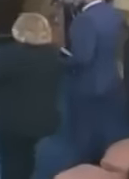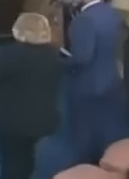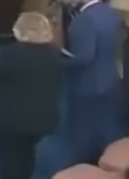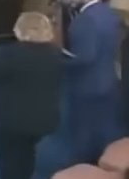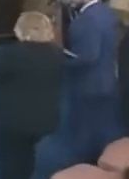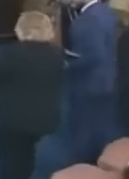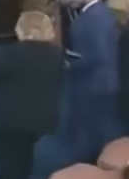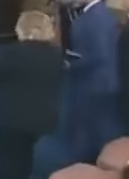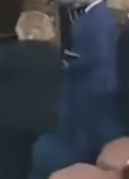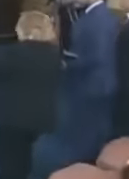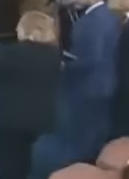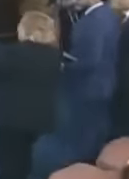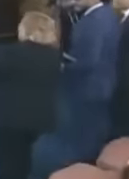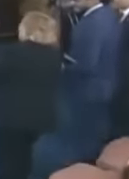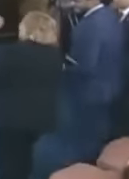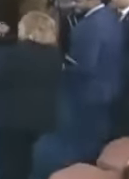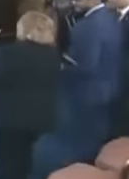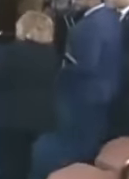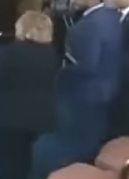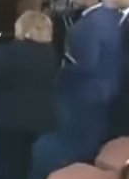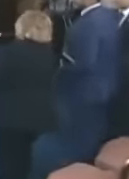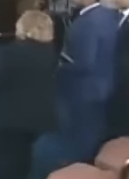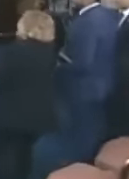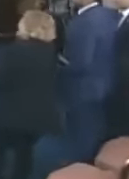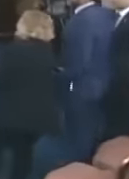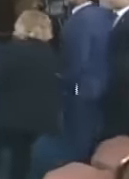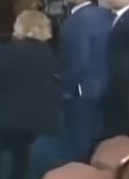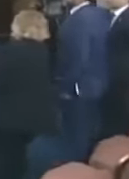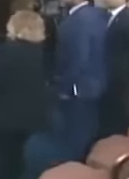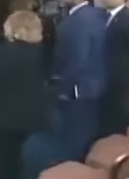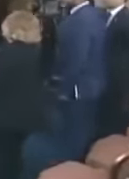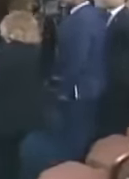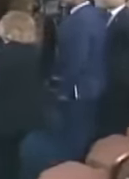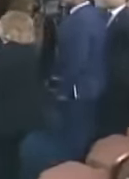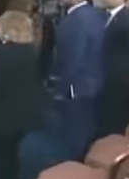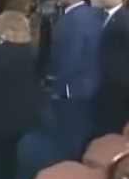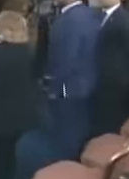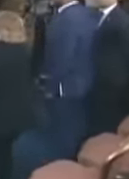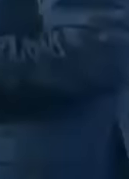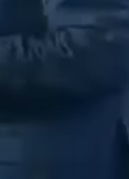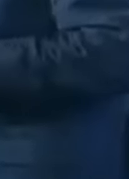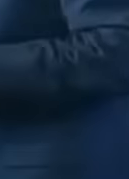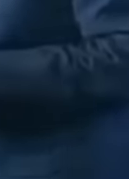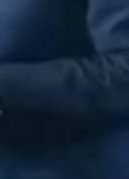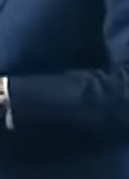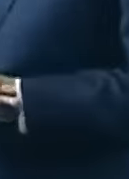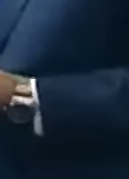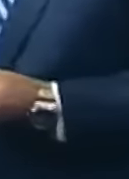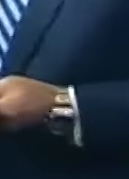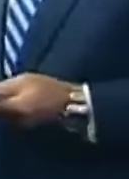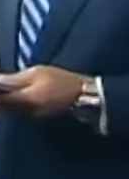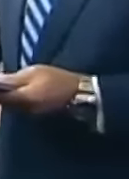en defensa de nuestra Guayana Esequiba, en cumplimiento del Acuerdo de Ginebra de